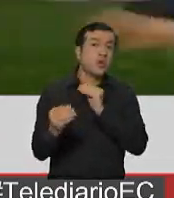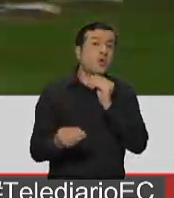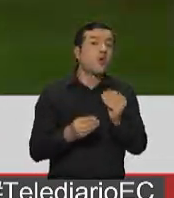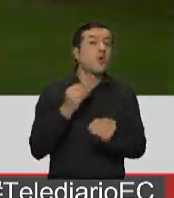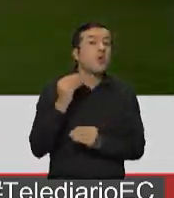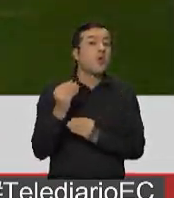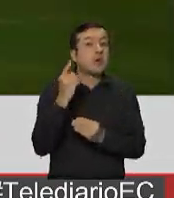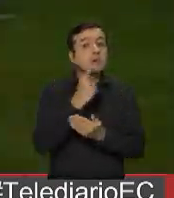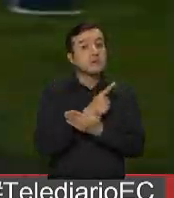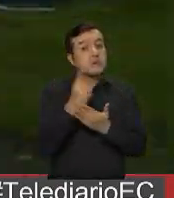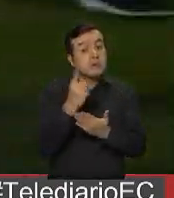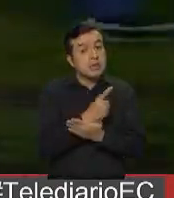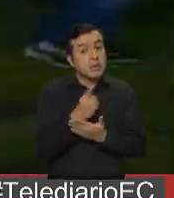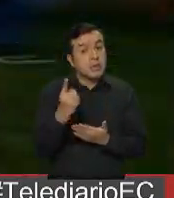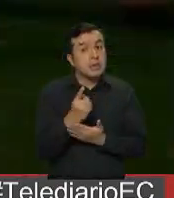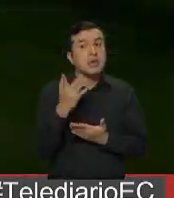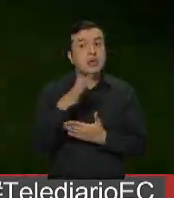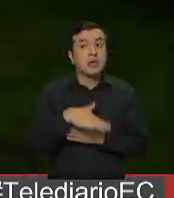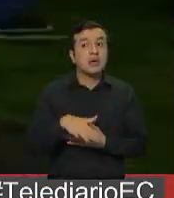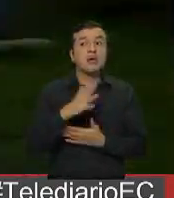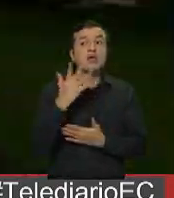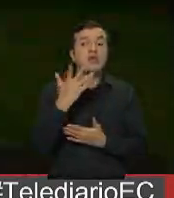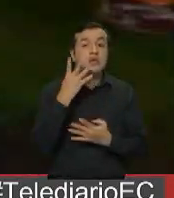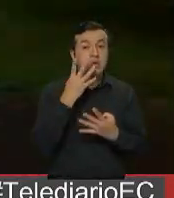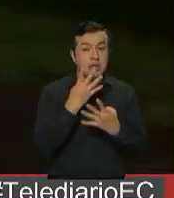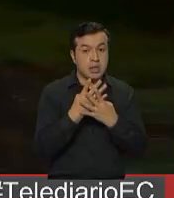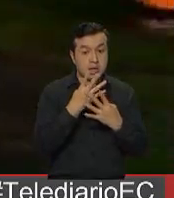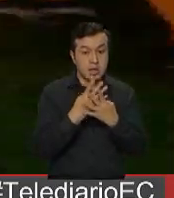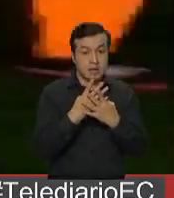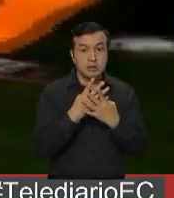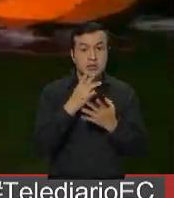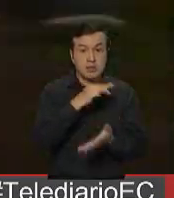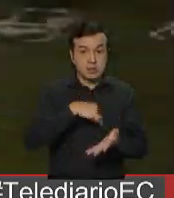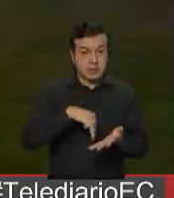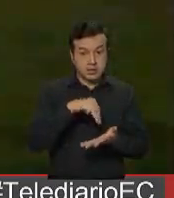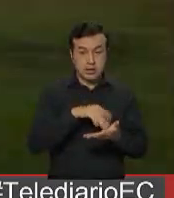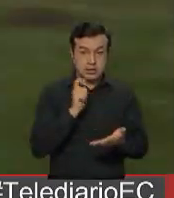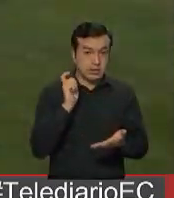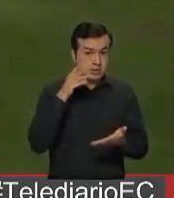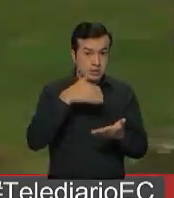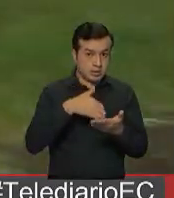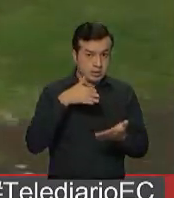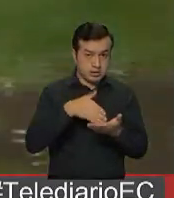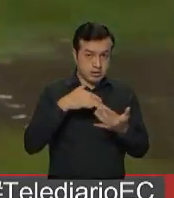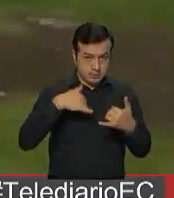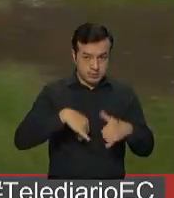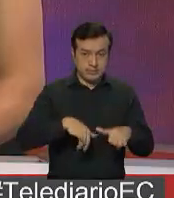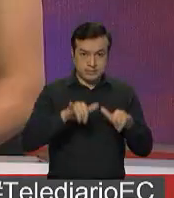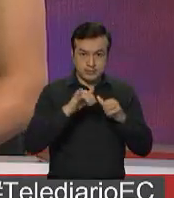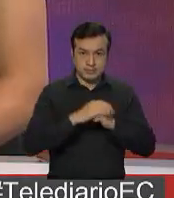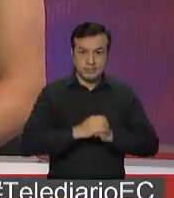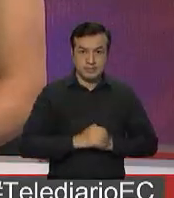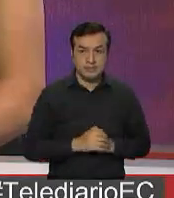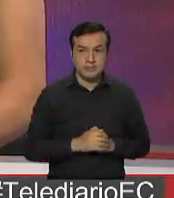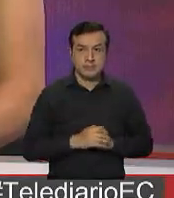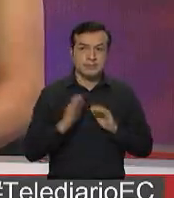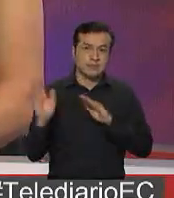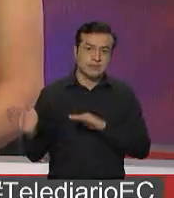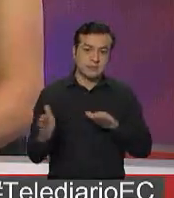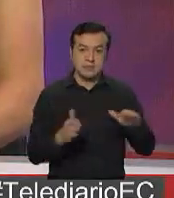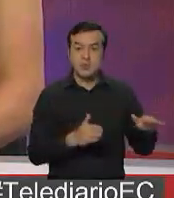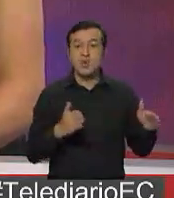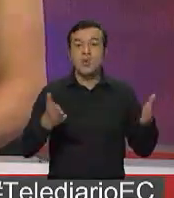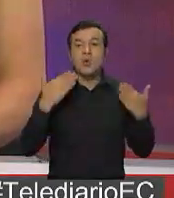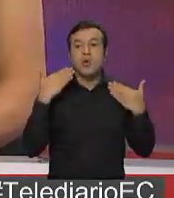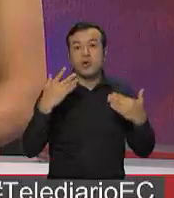presentarse semanalmente en la cárcel El Rodeo en la provincia de Manabí. Eduardo Córdoba, Ecuador TV. Y en Guayaquil se